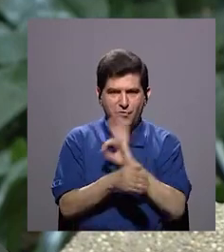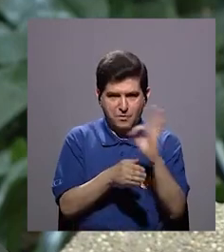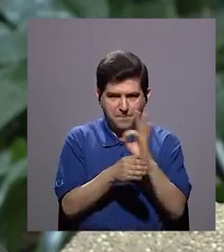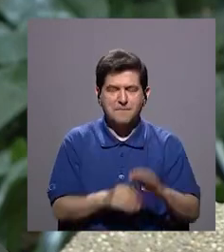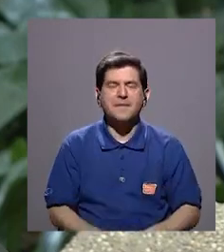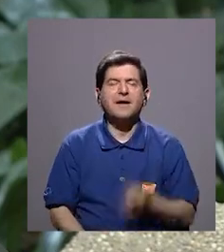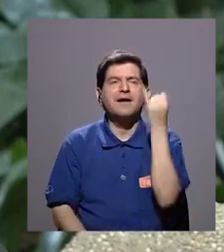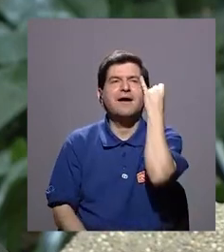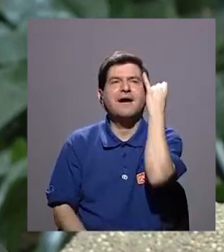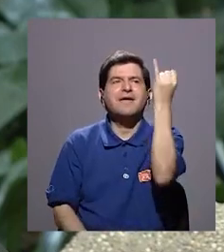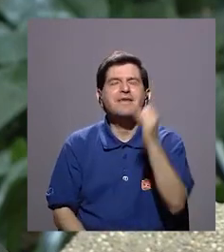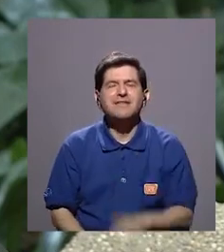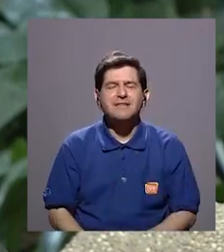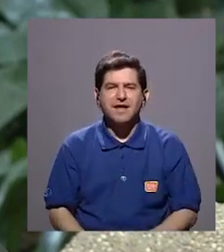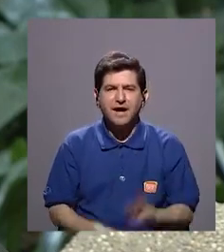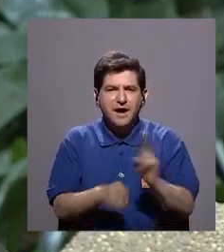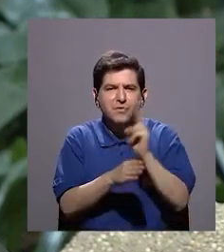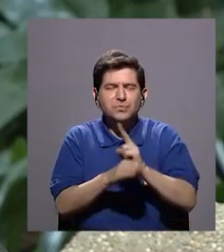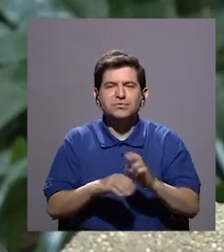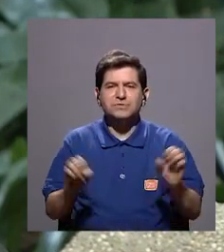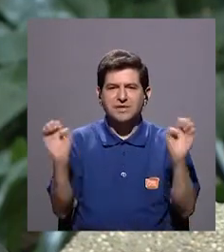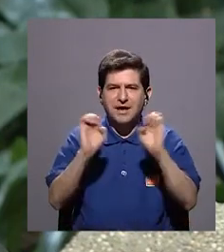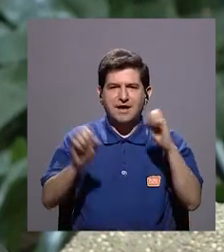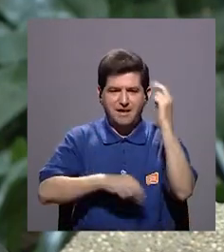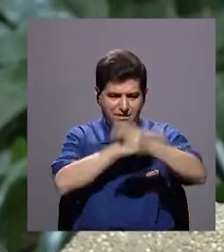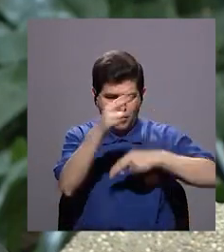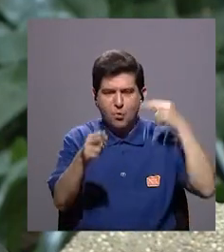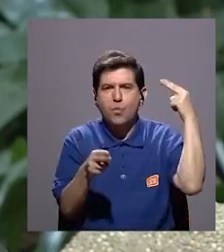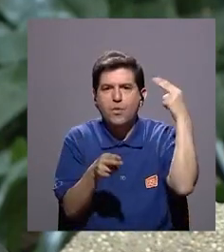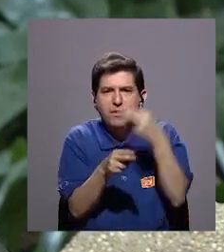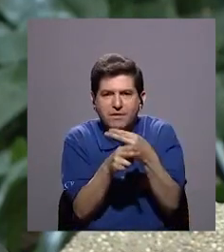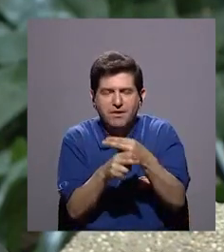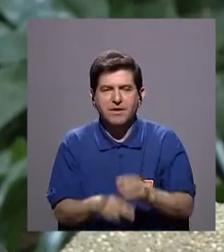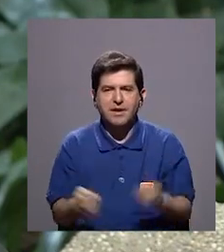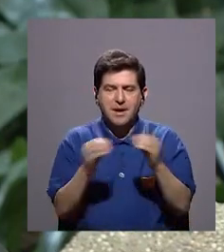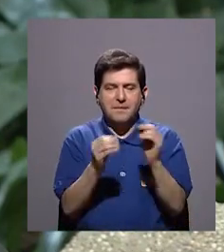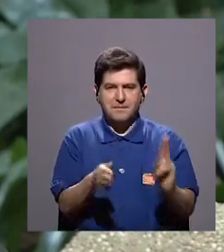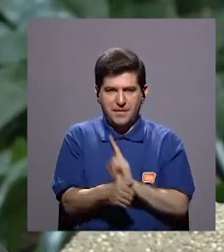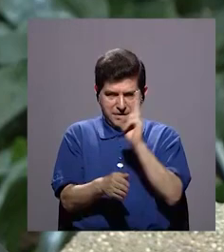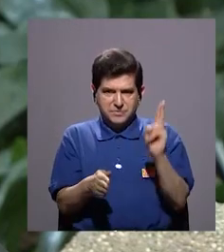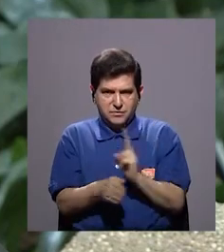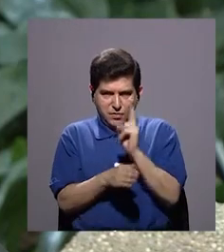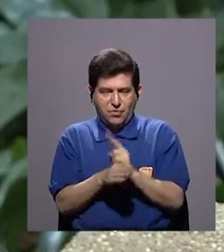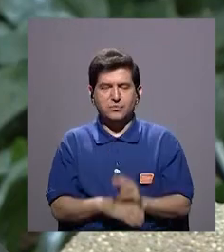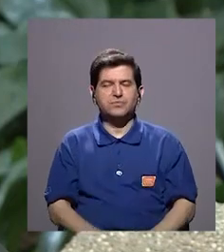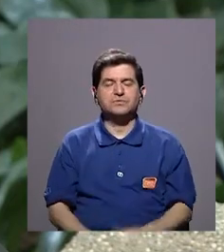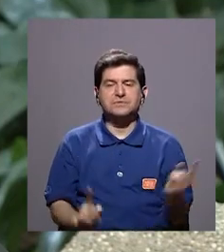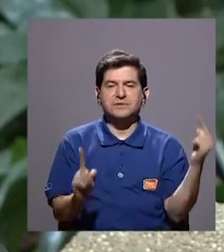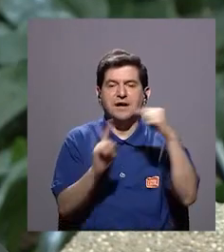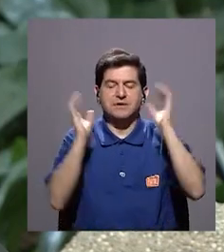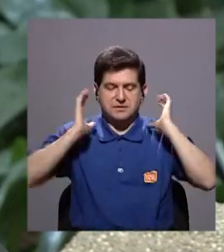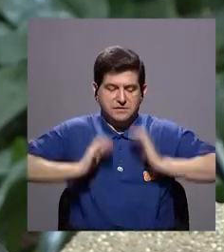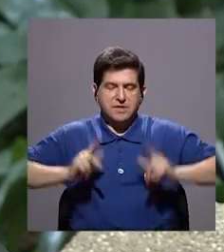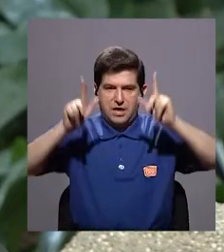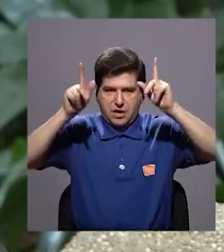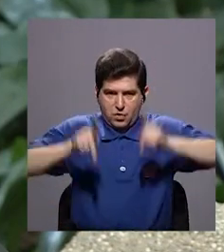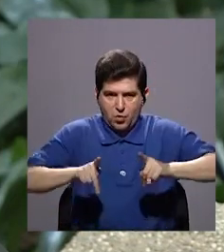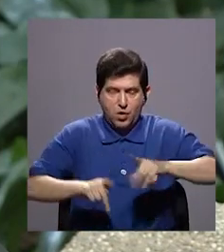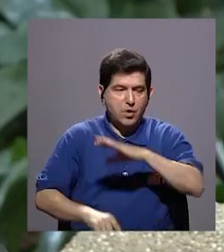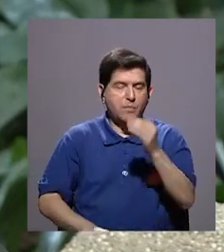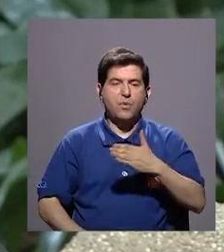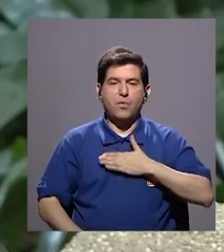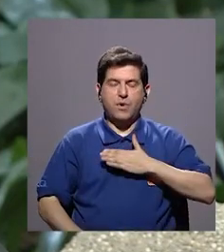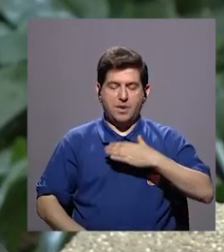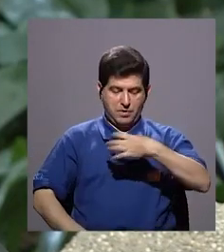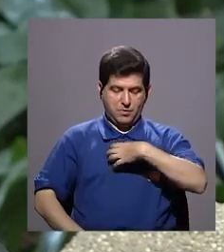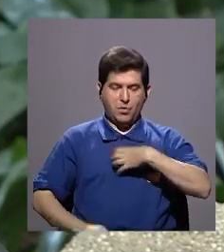funciona es la idea que estamos canalizando, energía del universo, que es una energía más sutil, y la llevamos al cuerpo de la persona o